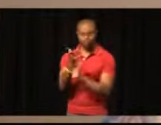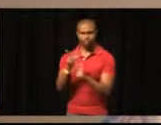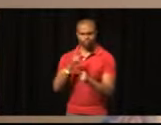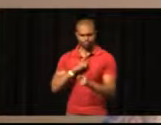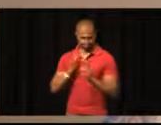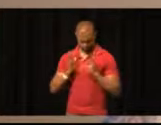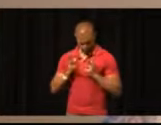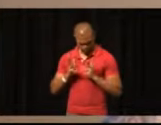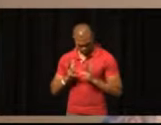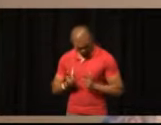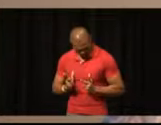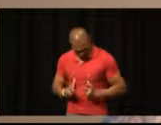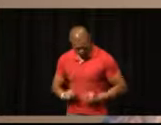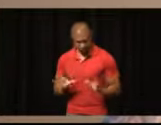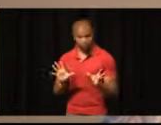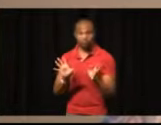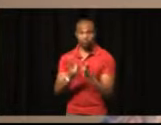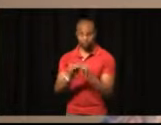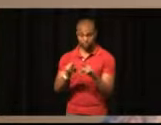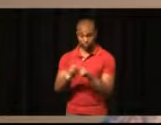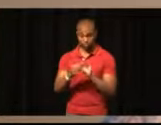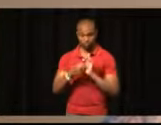estoy seguro que si validamos con transparencia los resultados,